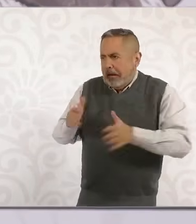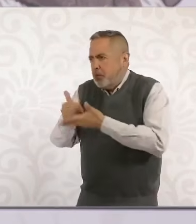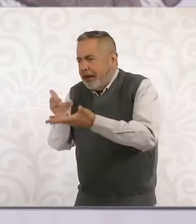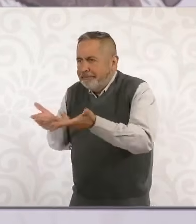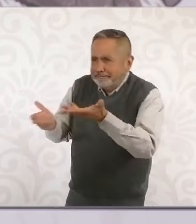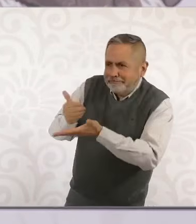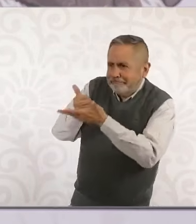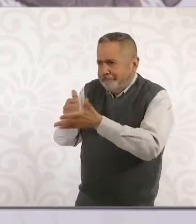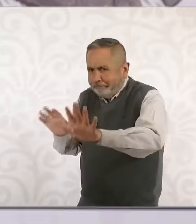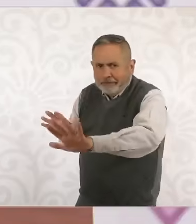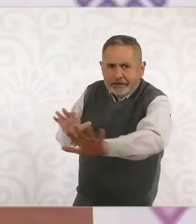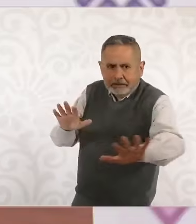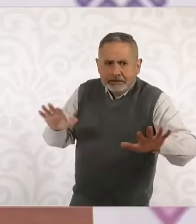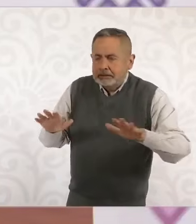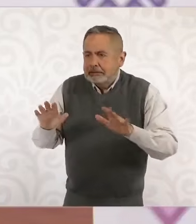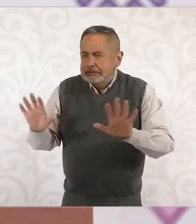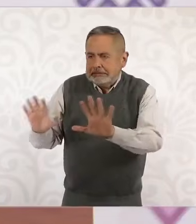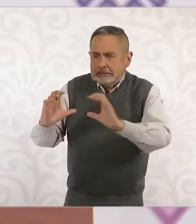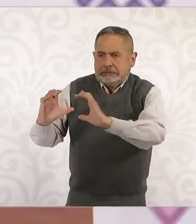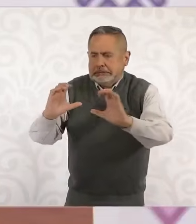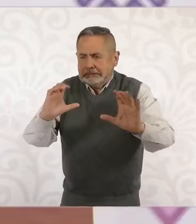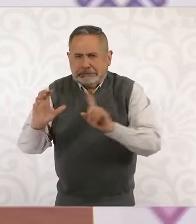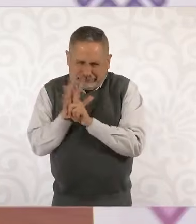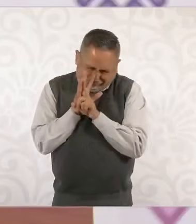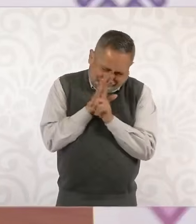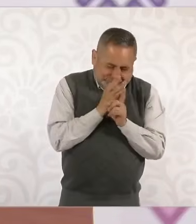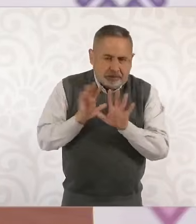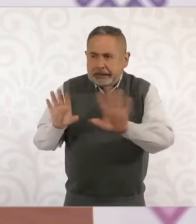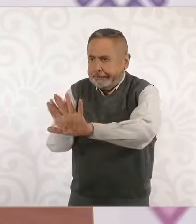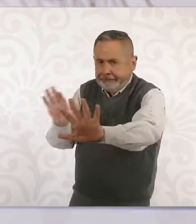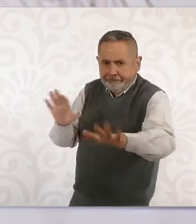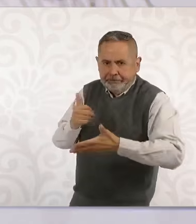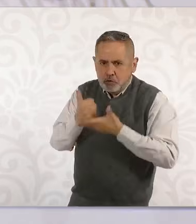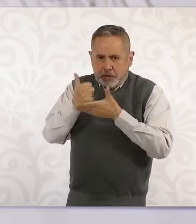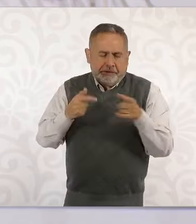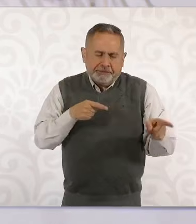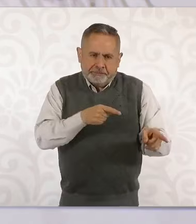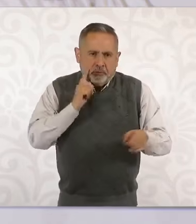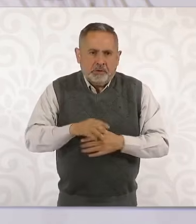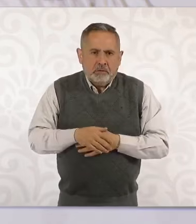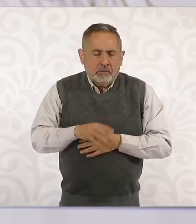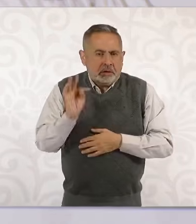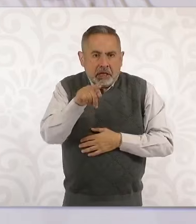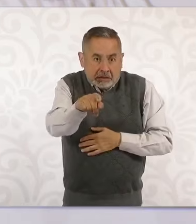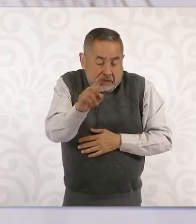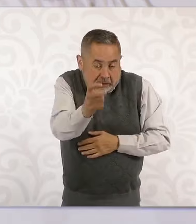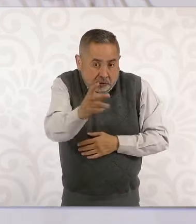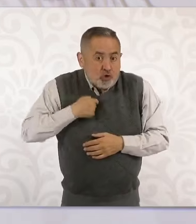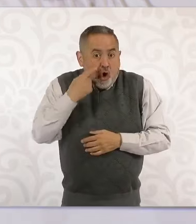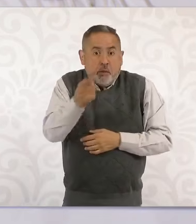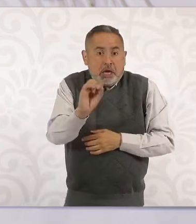la redundancia, pues a que no haya tanto apretujón. A lo mejor se refiere a esto, no he visto el video.